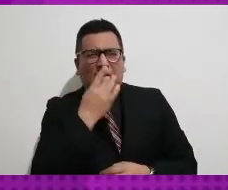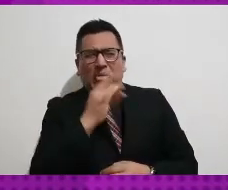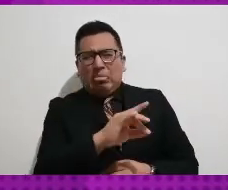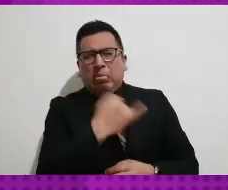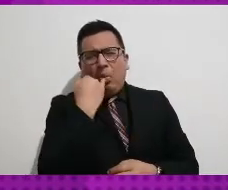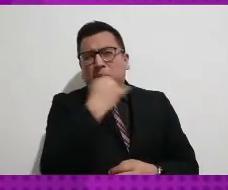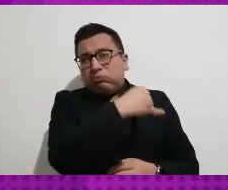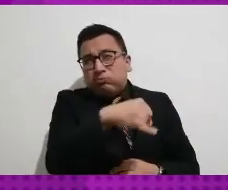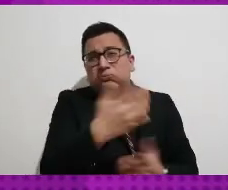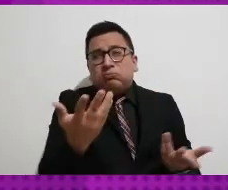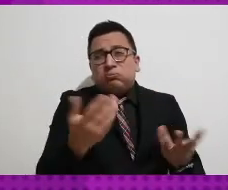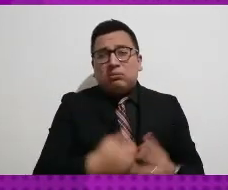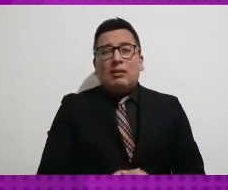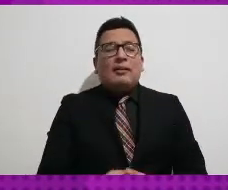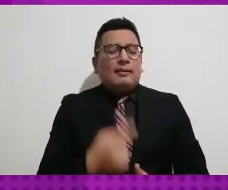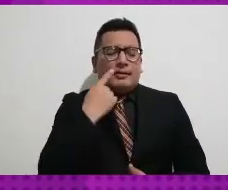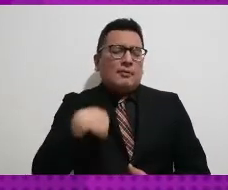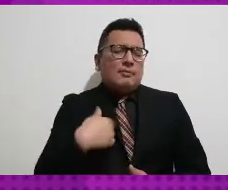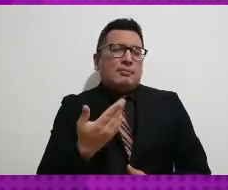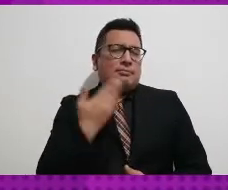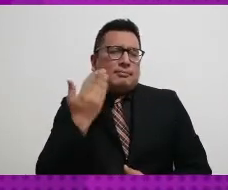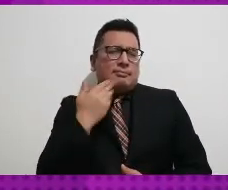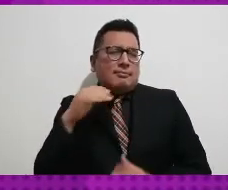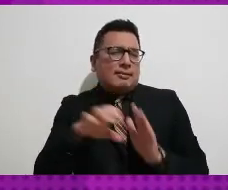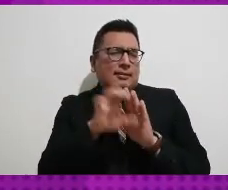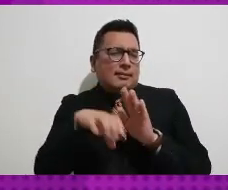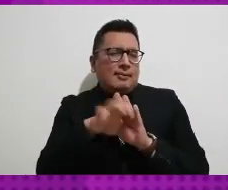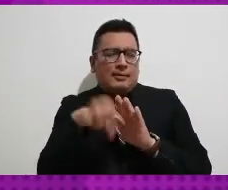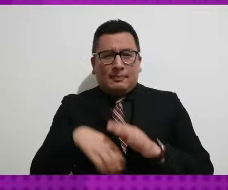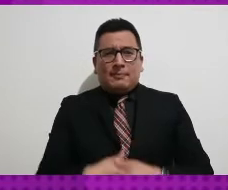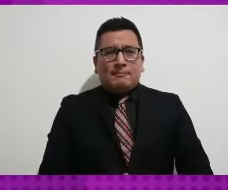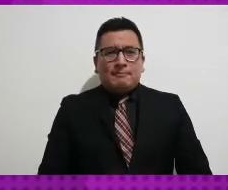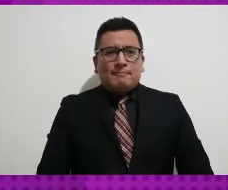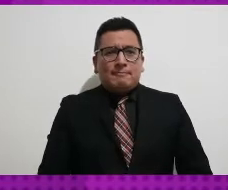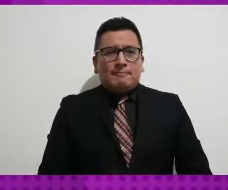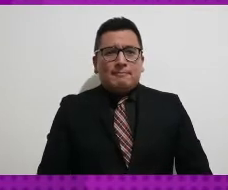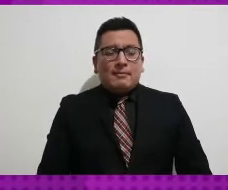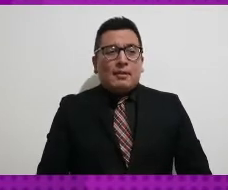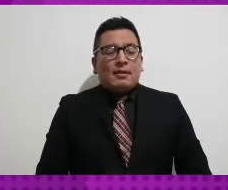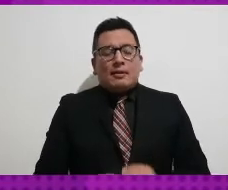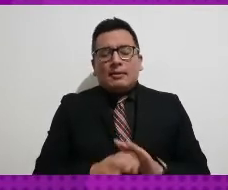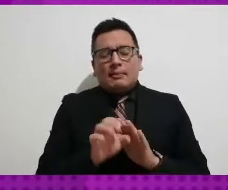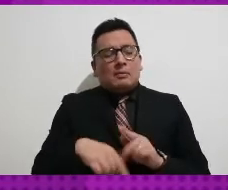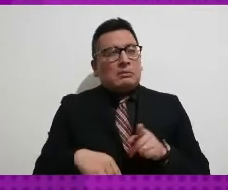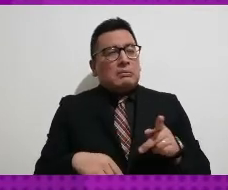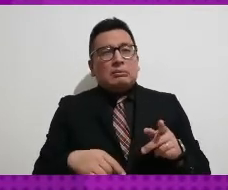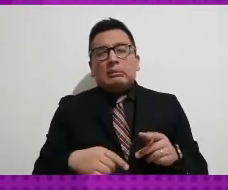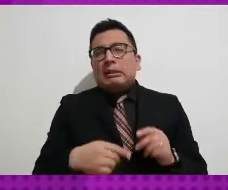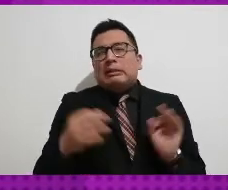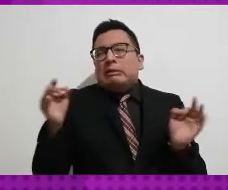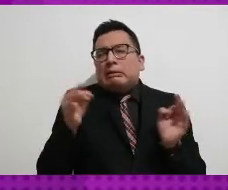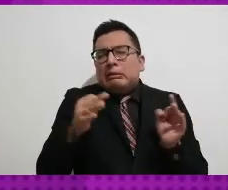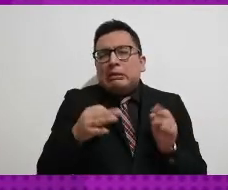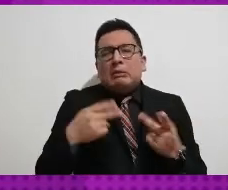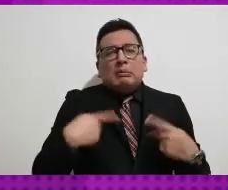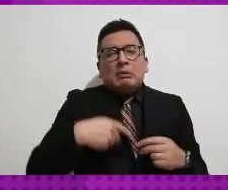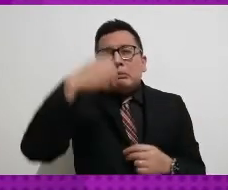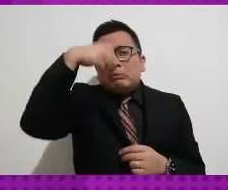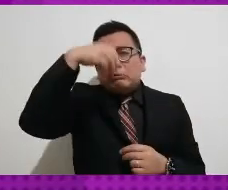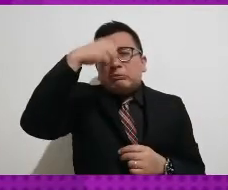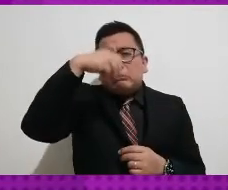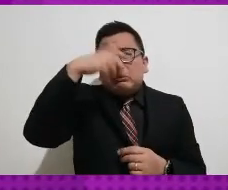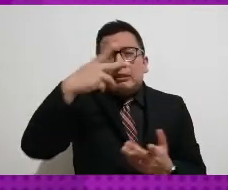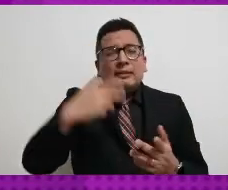discriminación. Te diría yo que muchas veces, te doy un ejemplo muy práctico, en épocas de gripa, que estamos muy cerca o ya